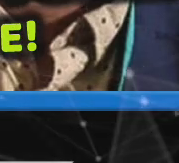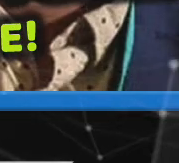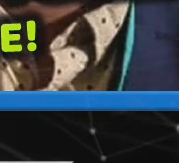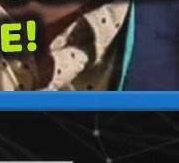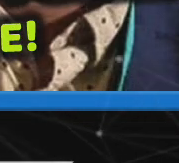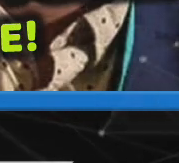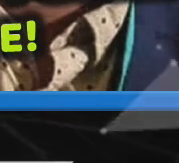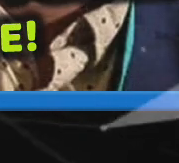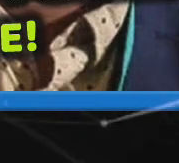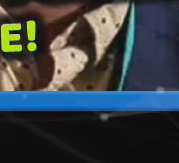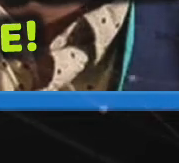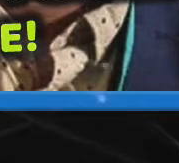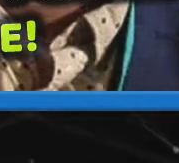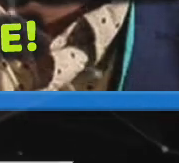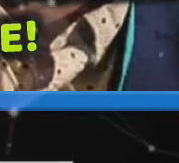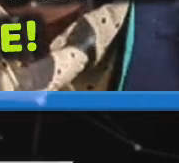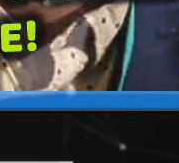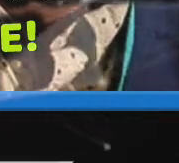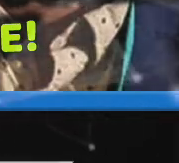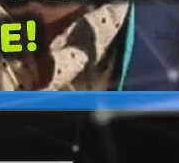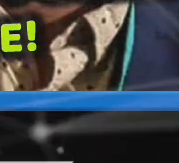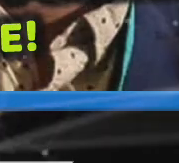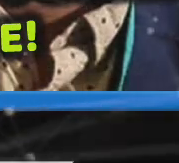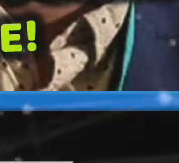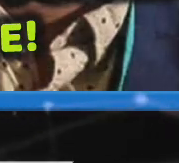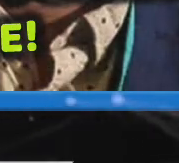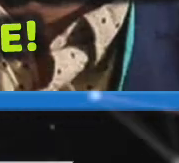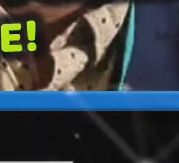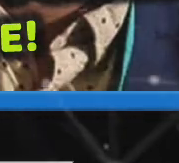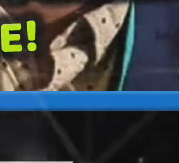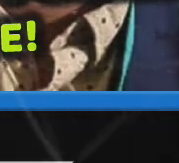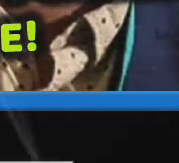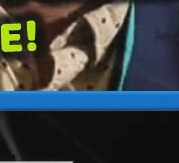manuel lópez obrador en cinco minutos o menos